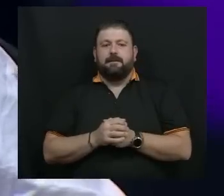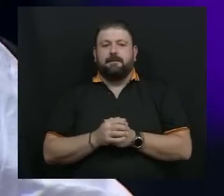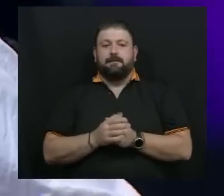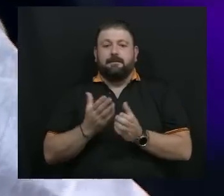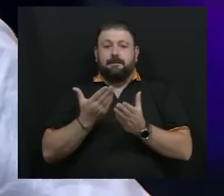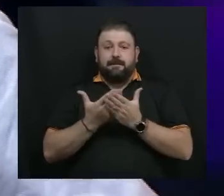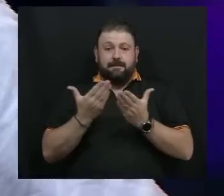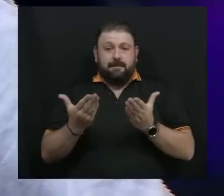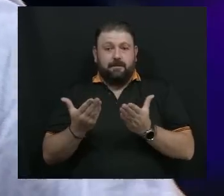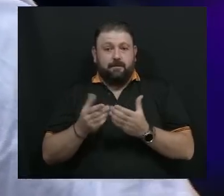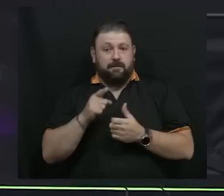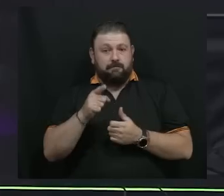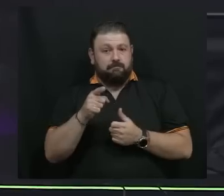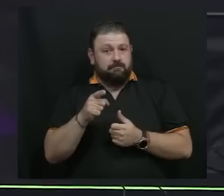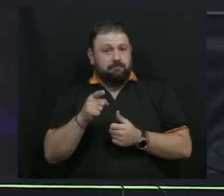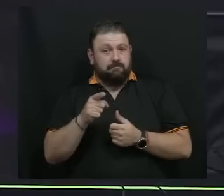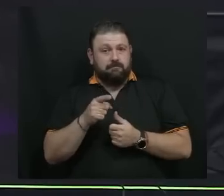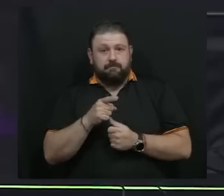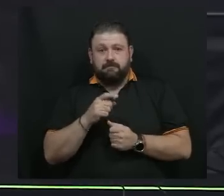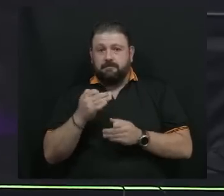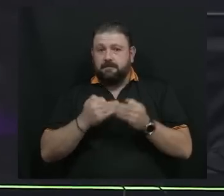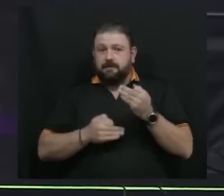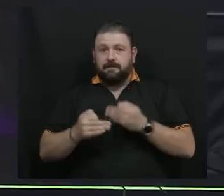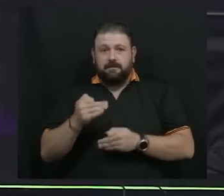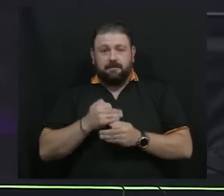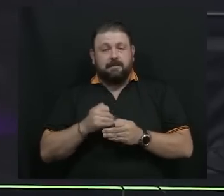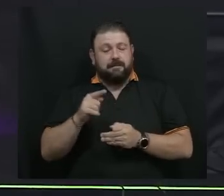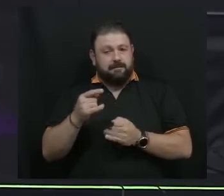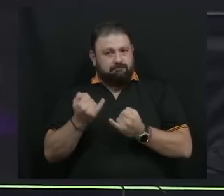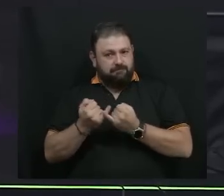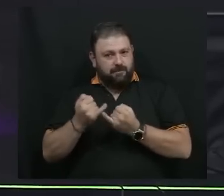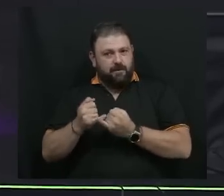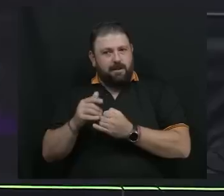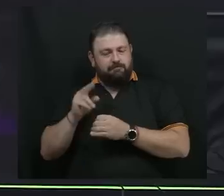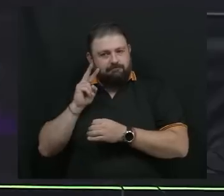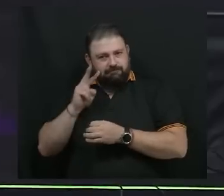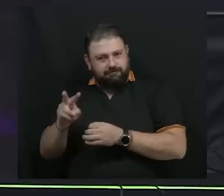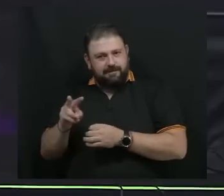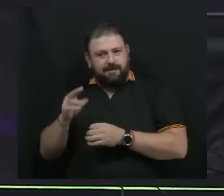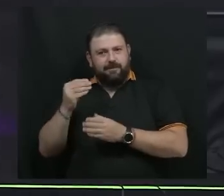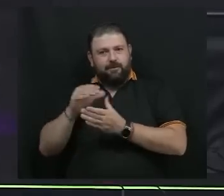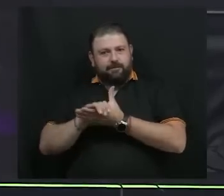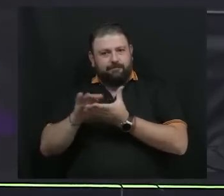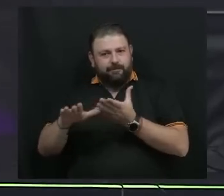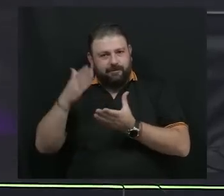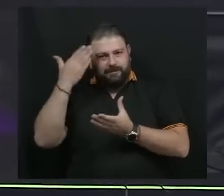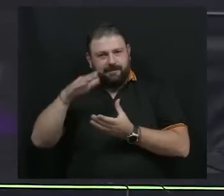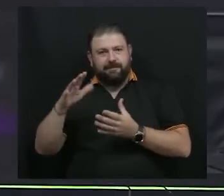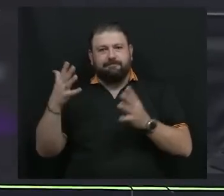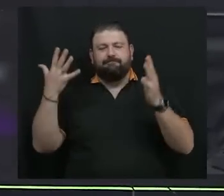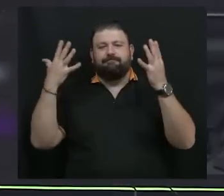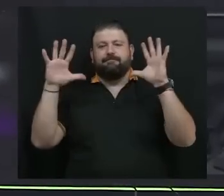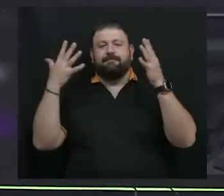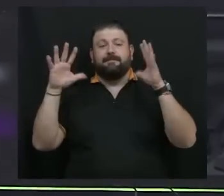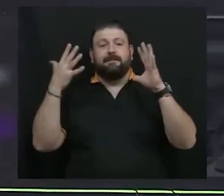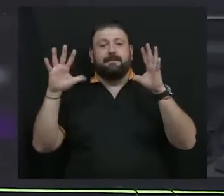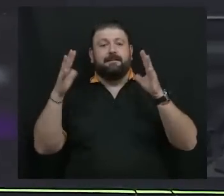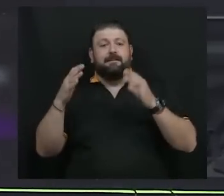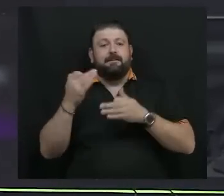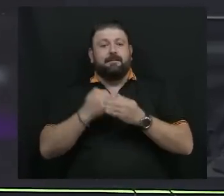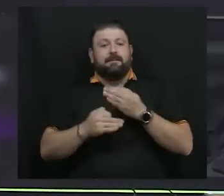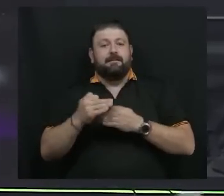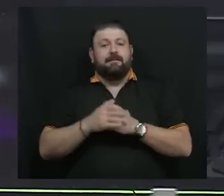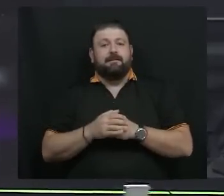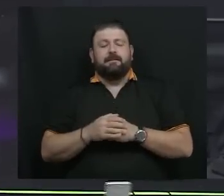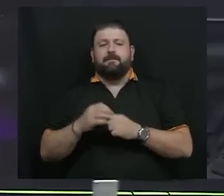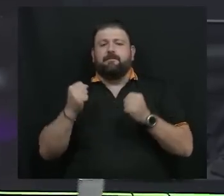sí, con mayor razón, hacerle caso a tu esposa, ¿ok? Un aplauso para él, un aplauso